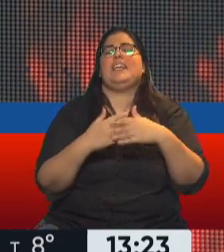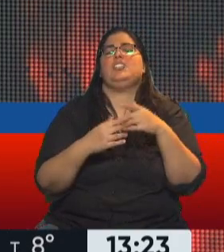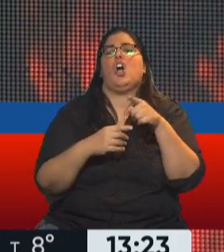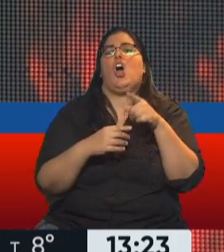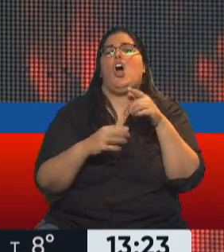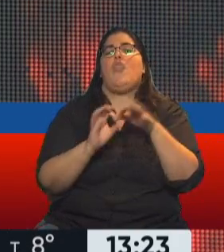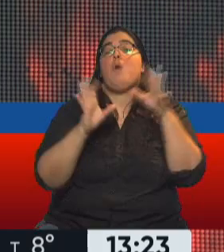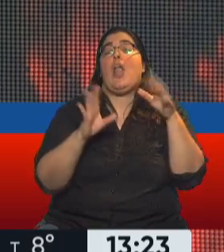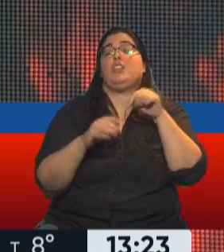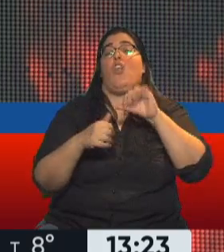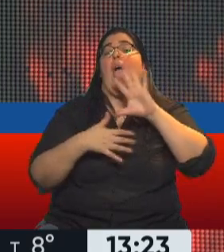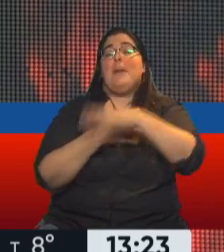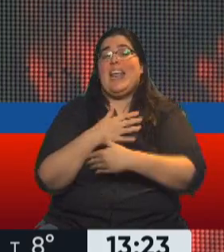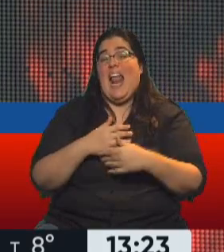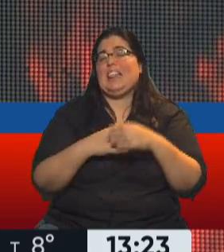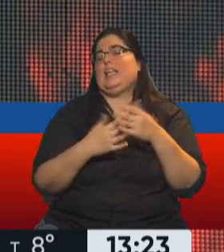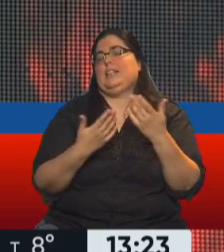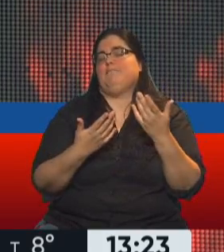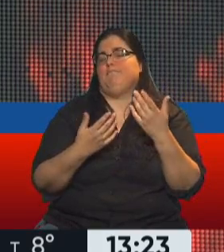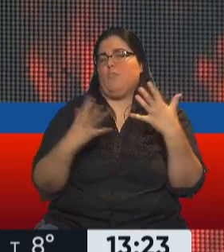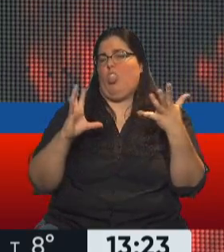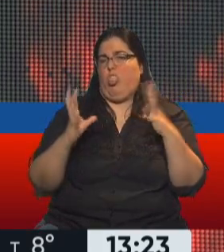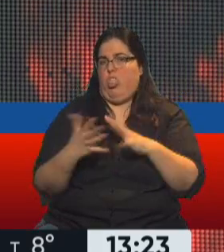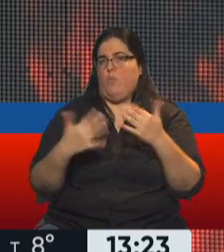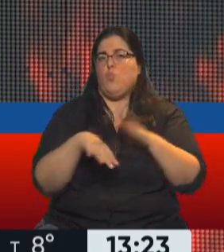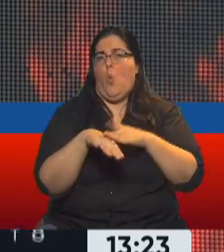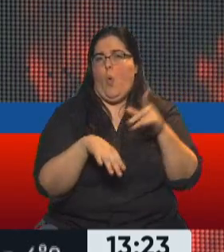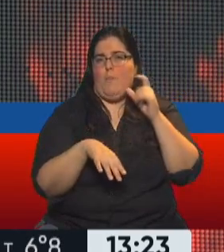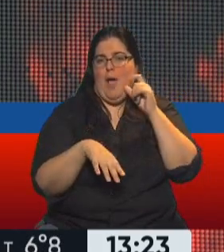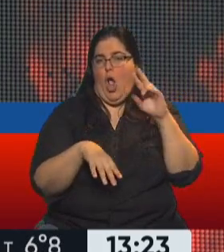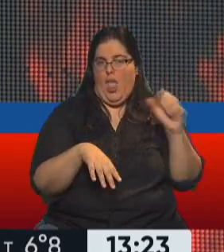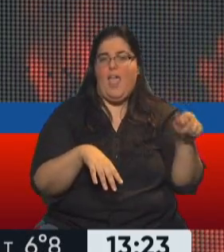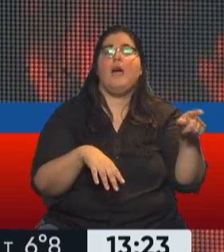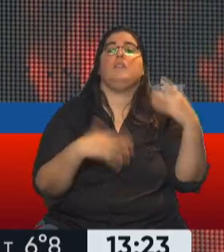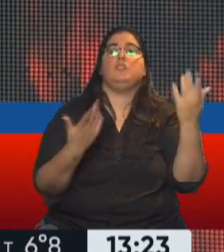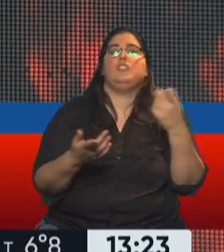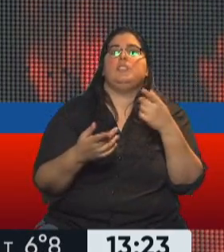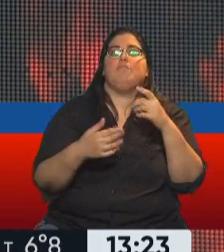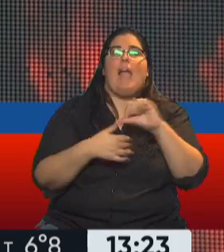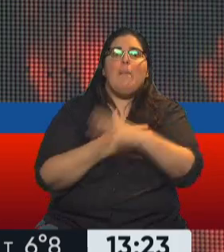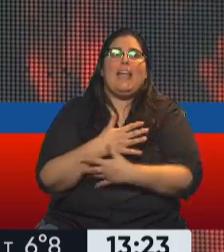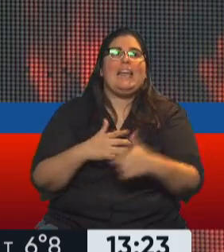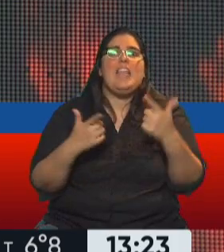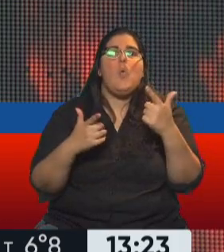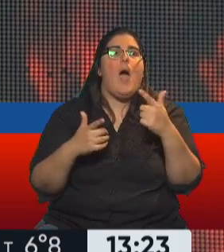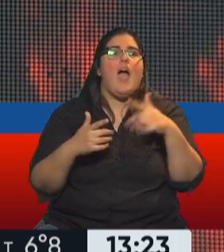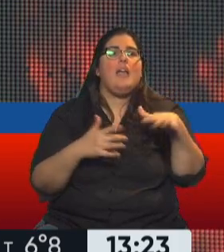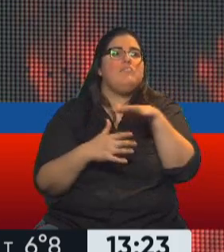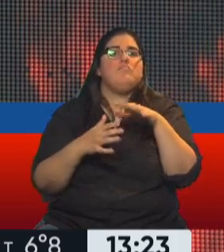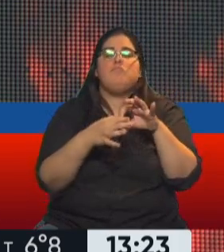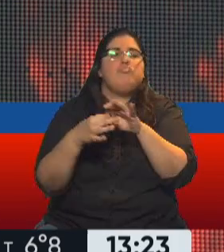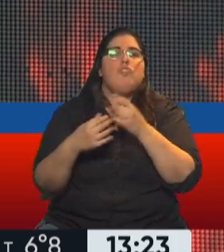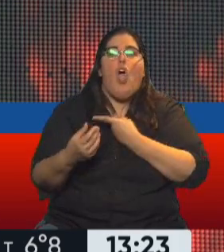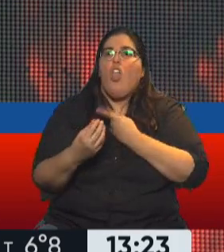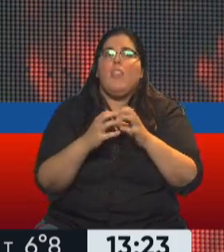Latina. Entonces, me parece que ahí también América Latina se queda sin herramientas, sin ámbitos de discusión, donde por